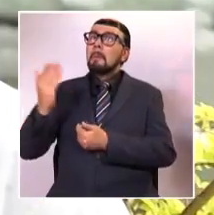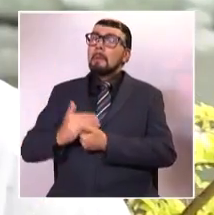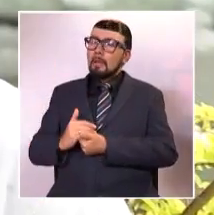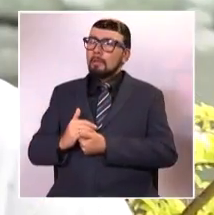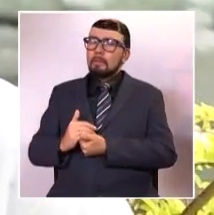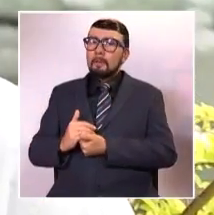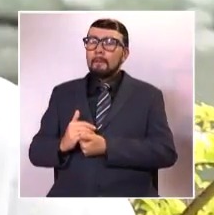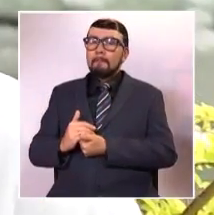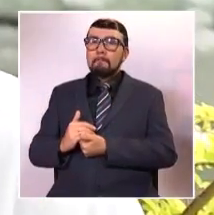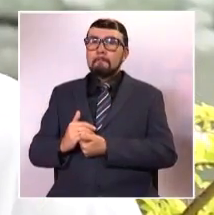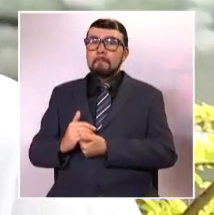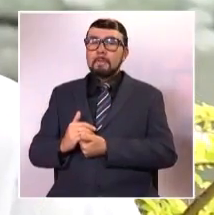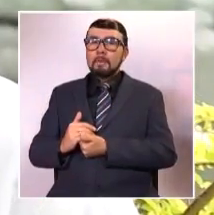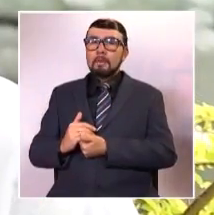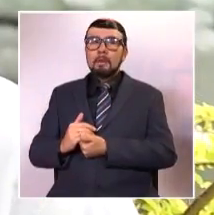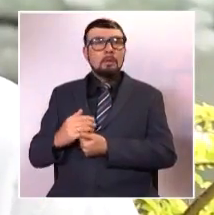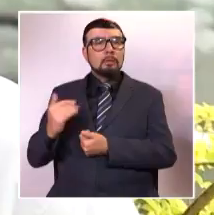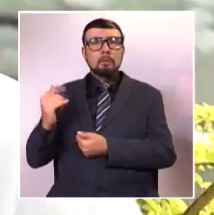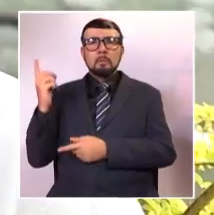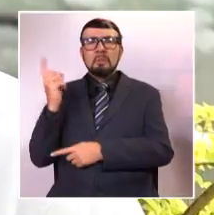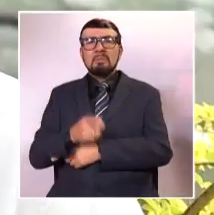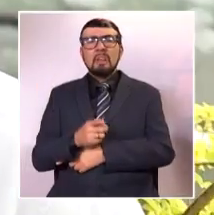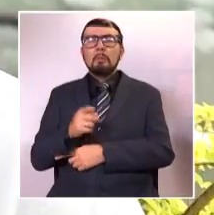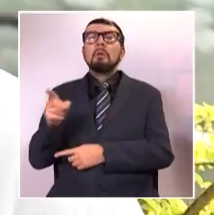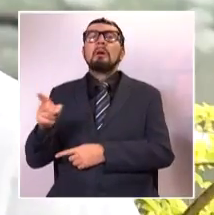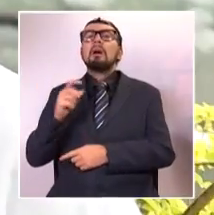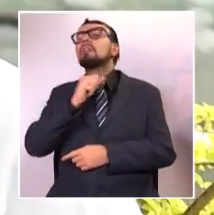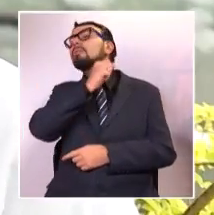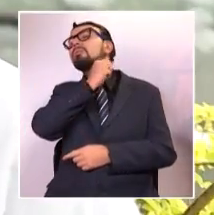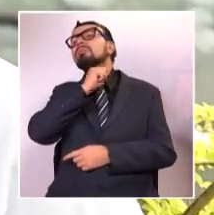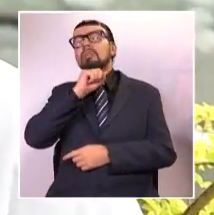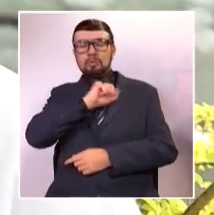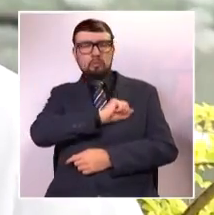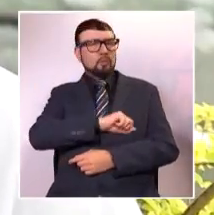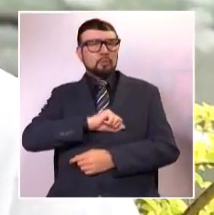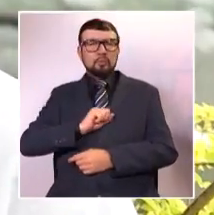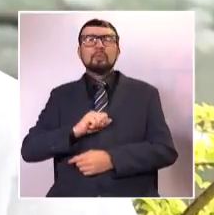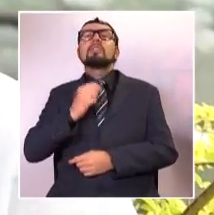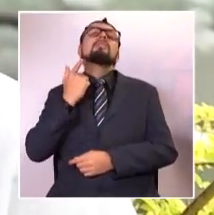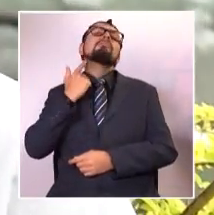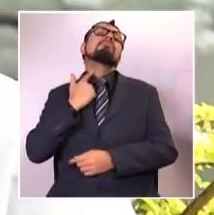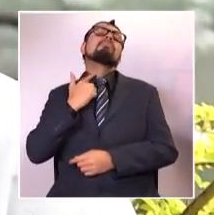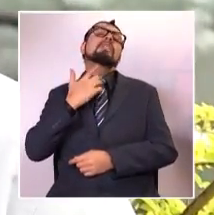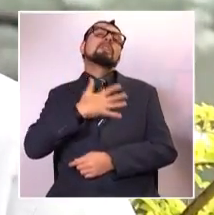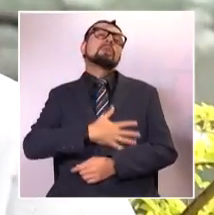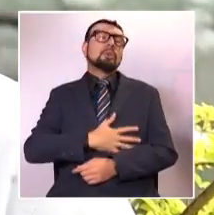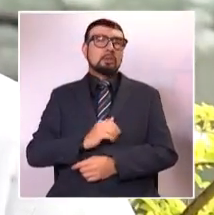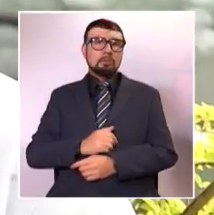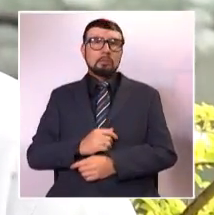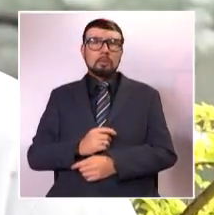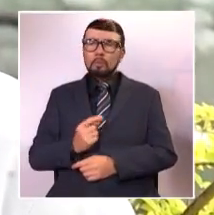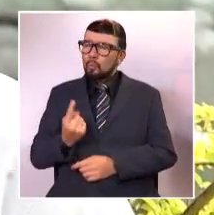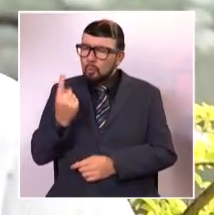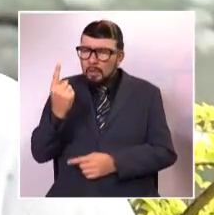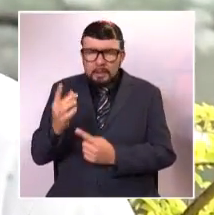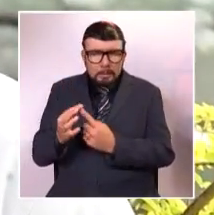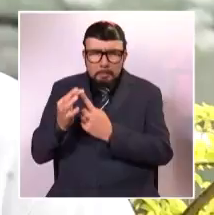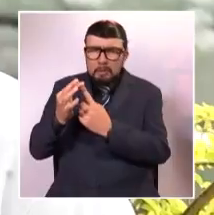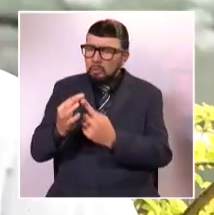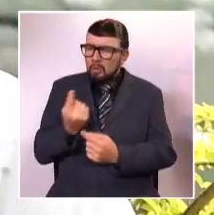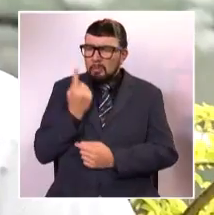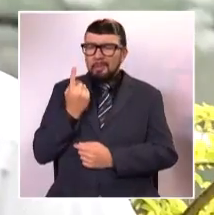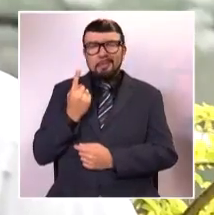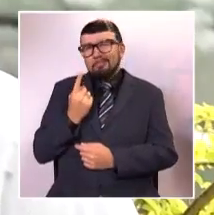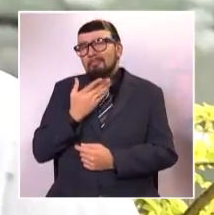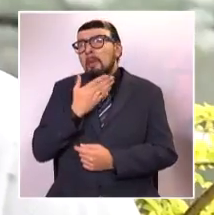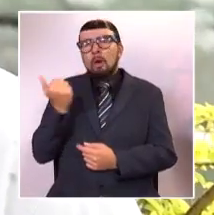mandamos orden de una ecografía de tiroides o específica de un órgano en específico, preferimos que se hagan el barrido.